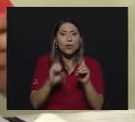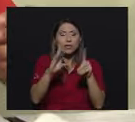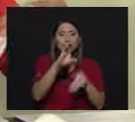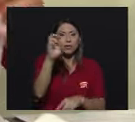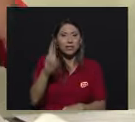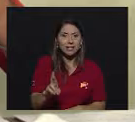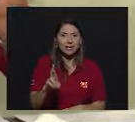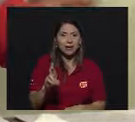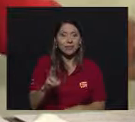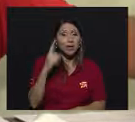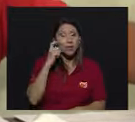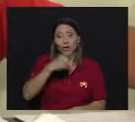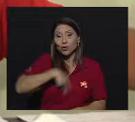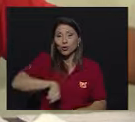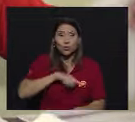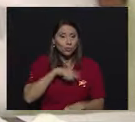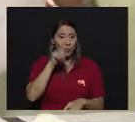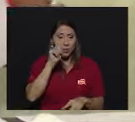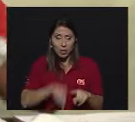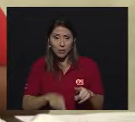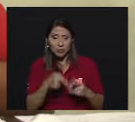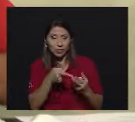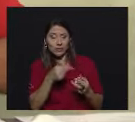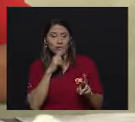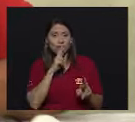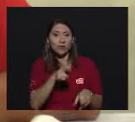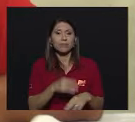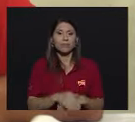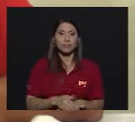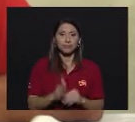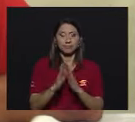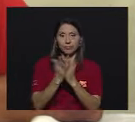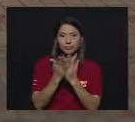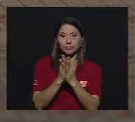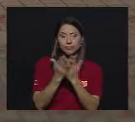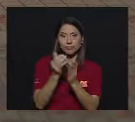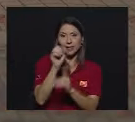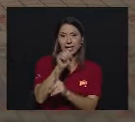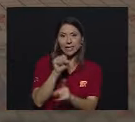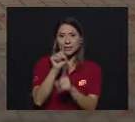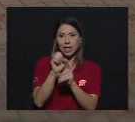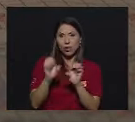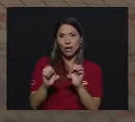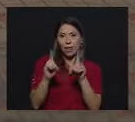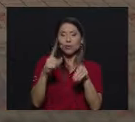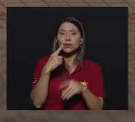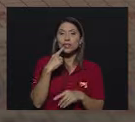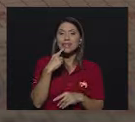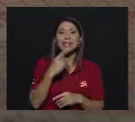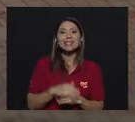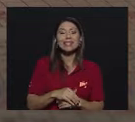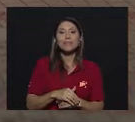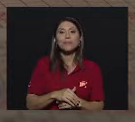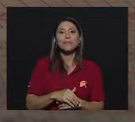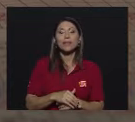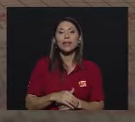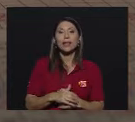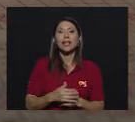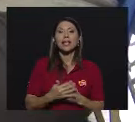Costa Rica? Porque no podemos tener esos indicadores. En el estado de la educación nos dice que